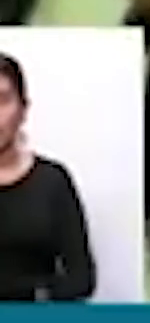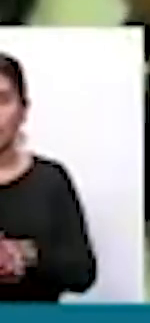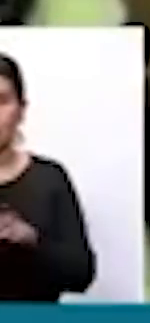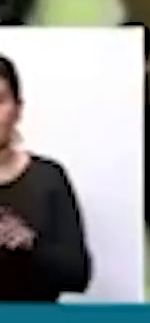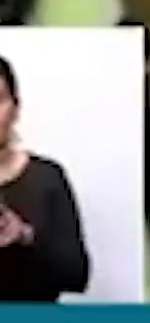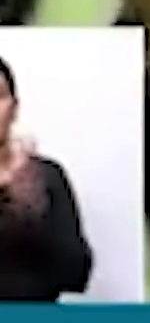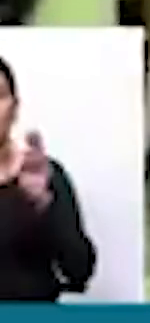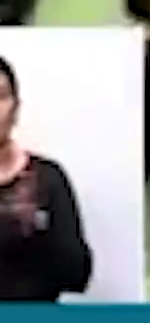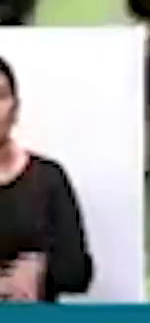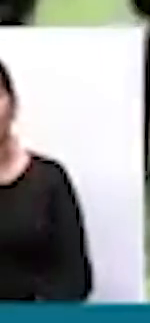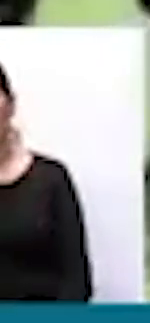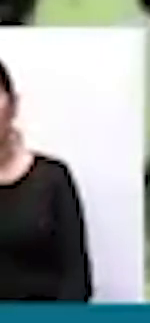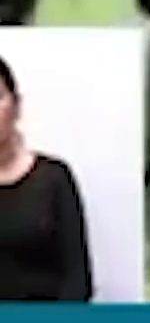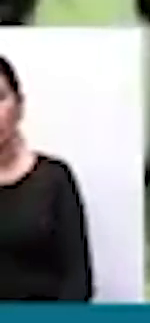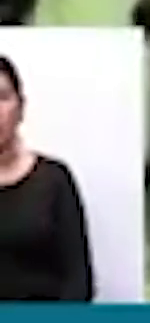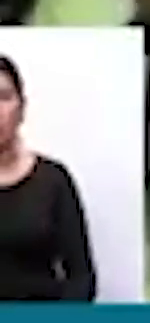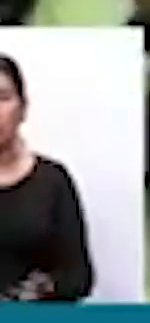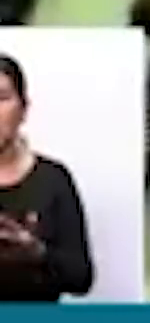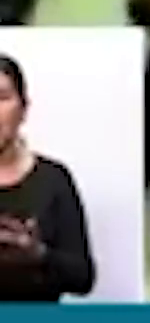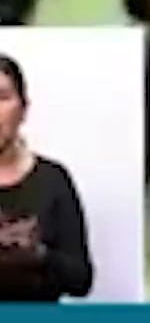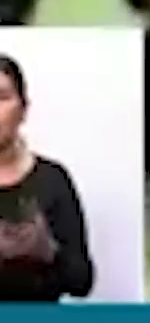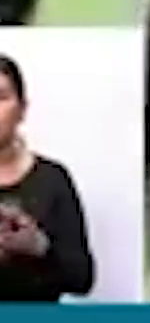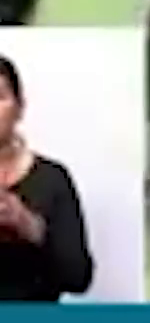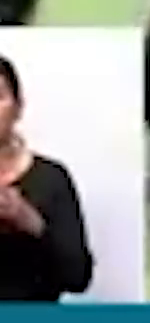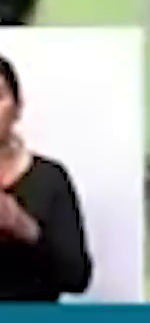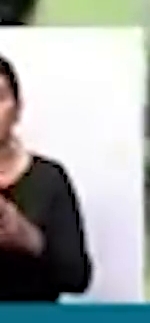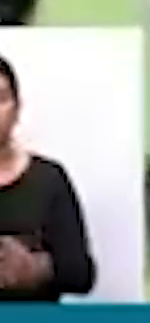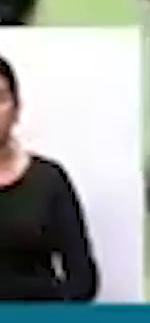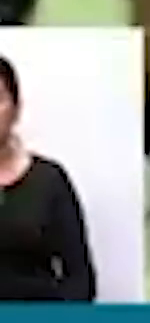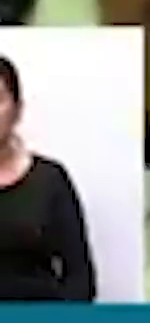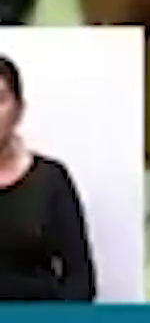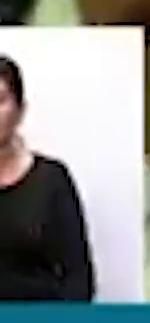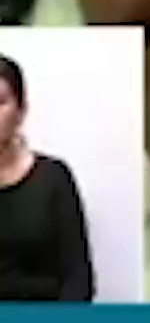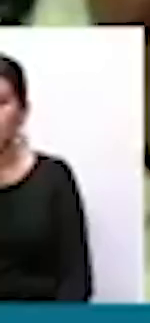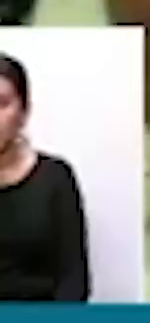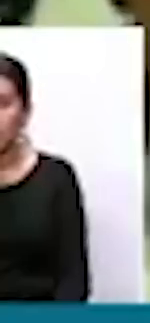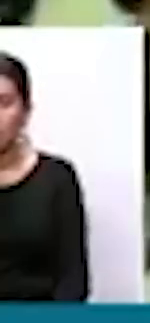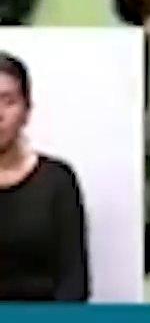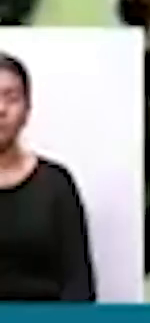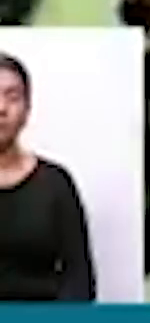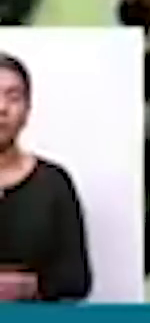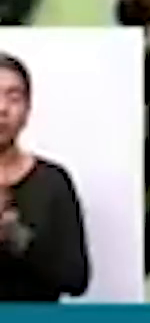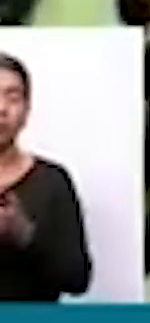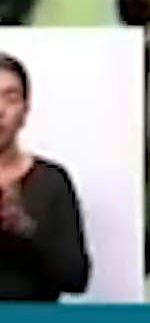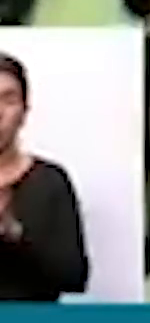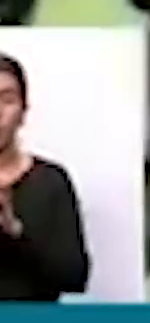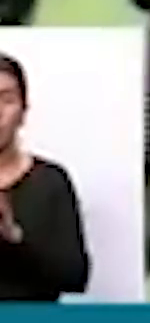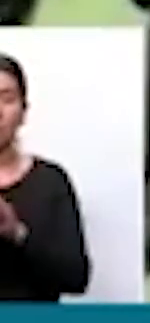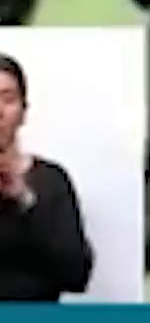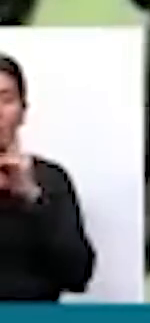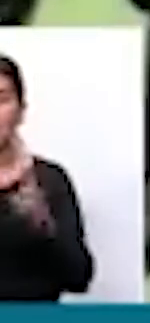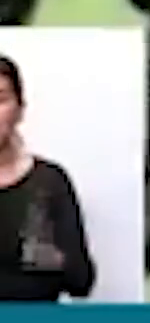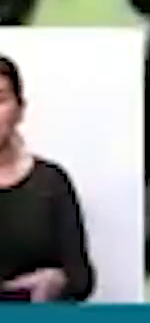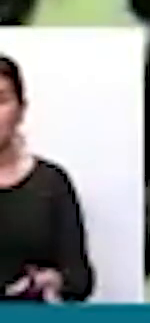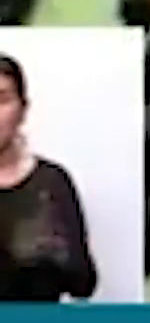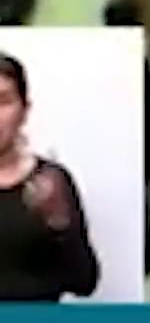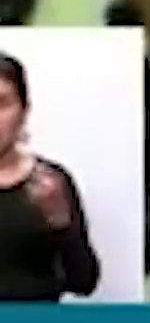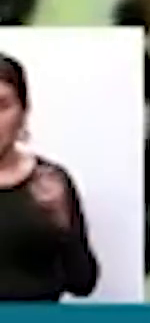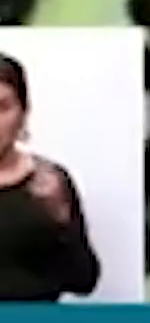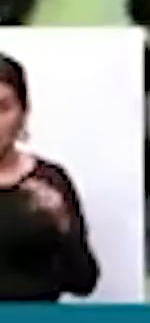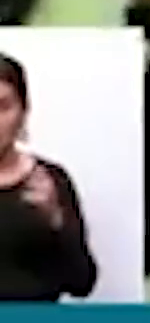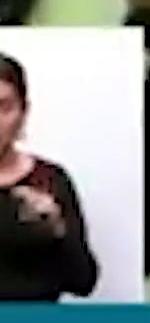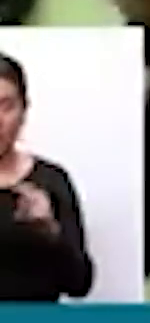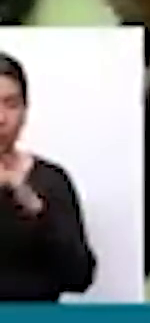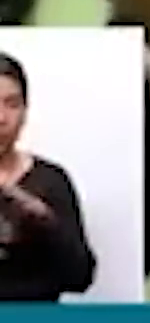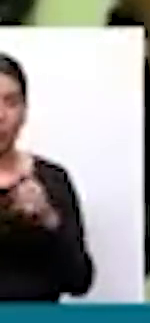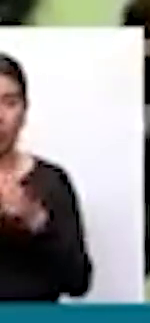¿Por qué se entra al paro? ¿Y qué es lo que sucede en el paro? Por ejemplo, ese intento de justificar de